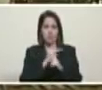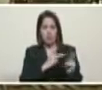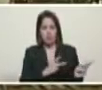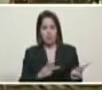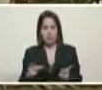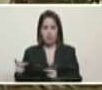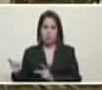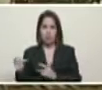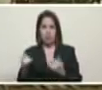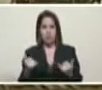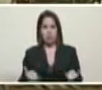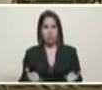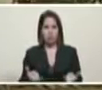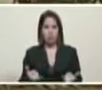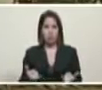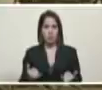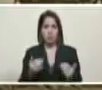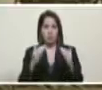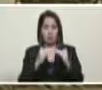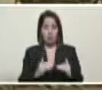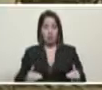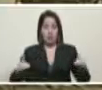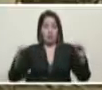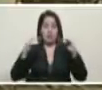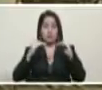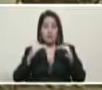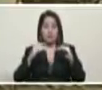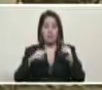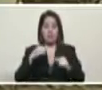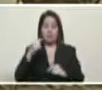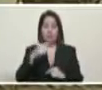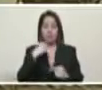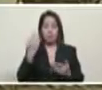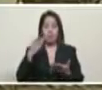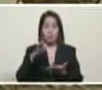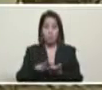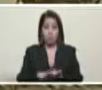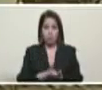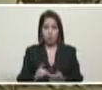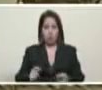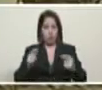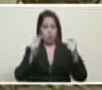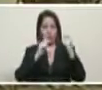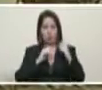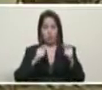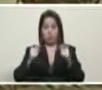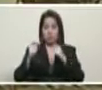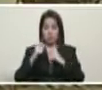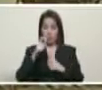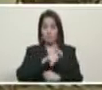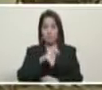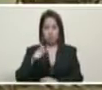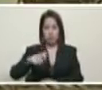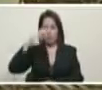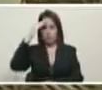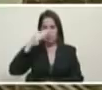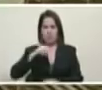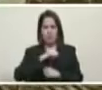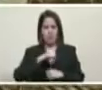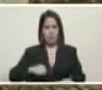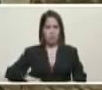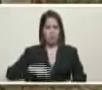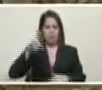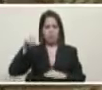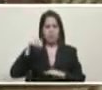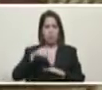con motivo del ascenso post-mortem y entrega de condecoraciones al personal militar de la Guardia Nacional